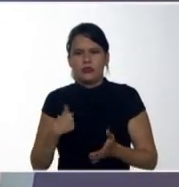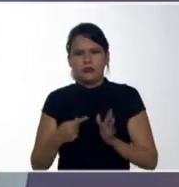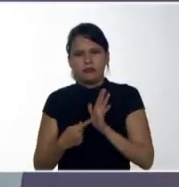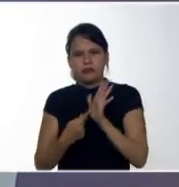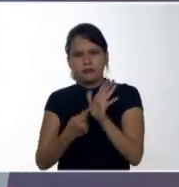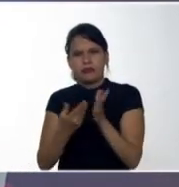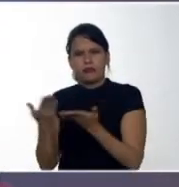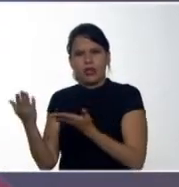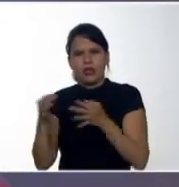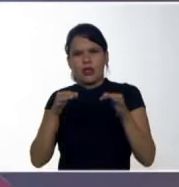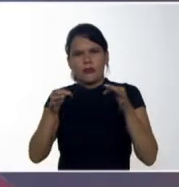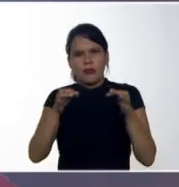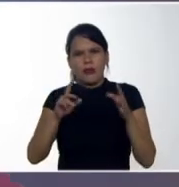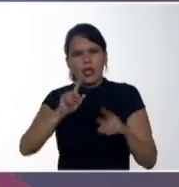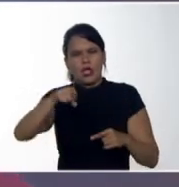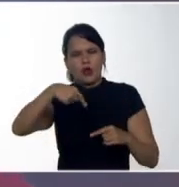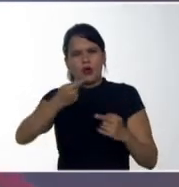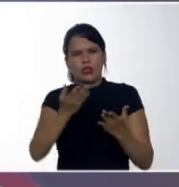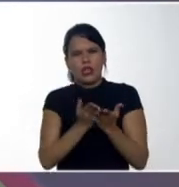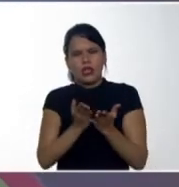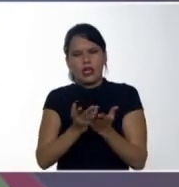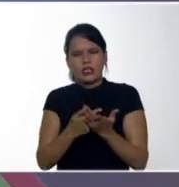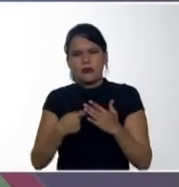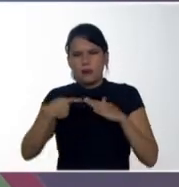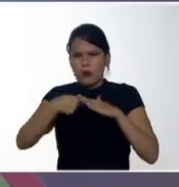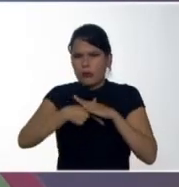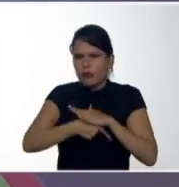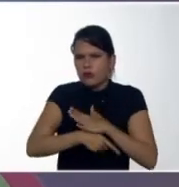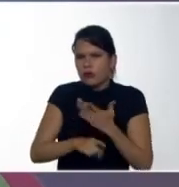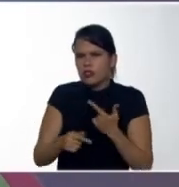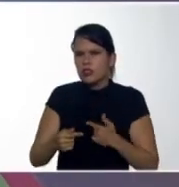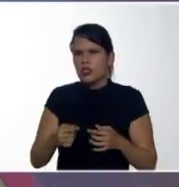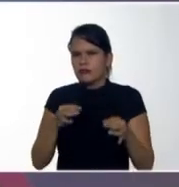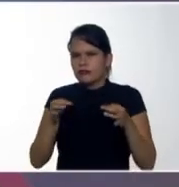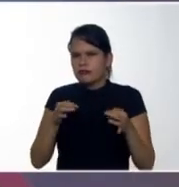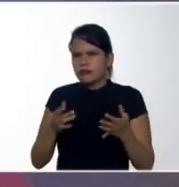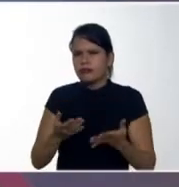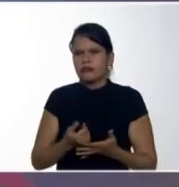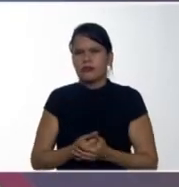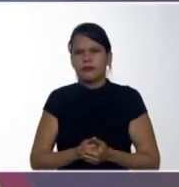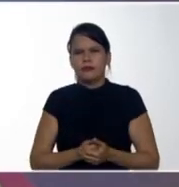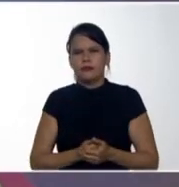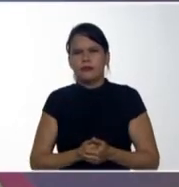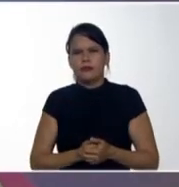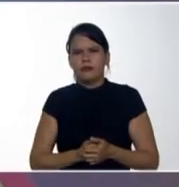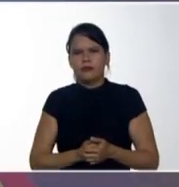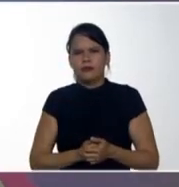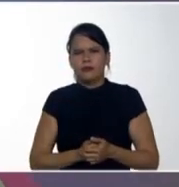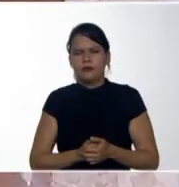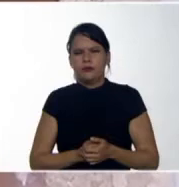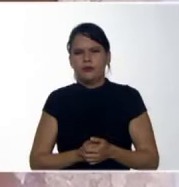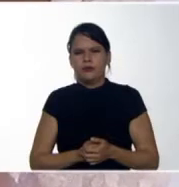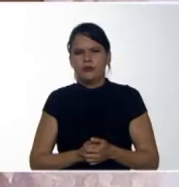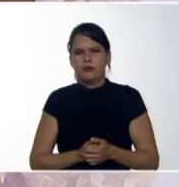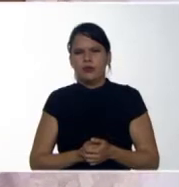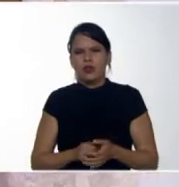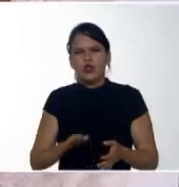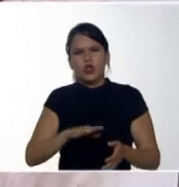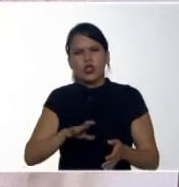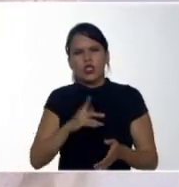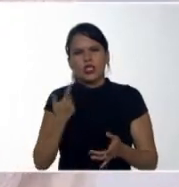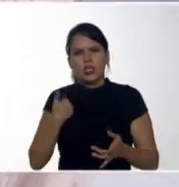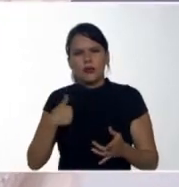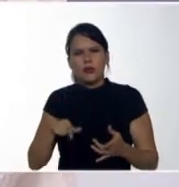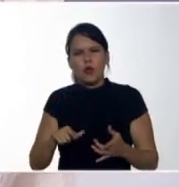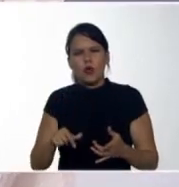muestra, más adelante en otras clases vamos a profundizar al respecto de la cromatografía de papel, donde tenemos un